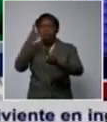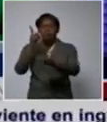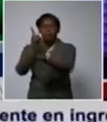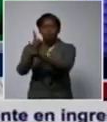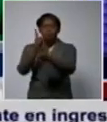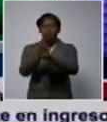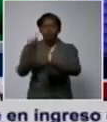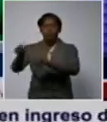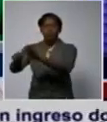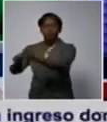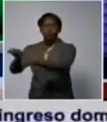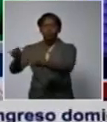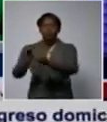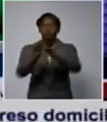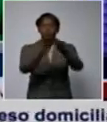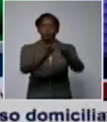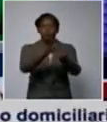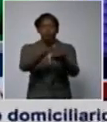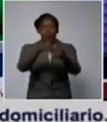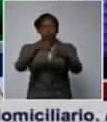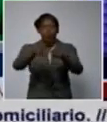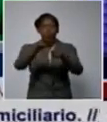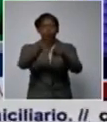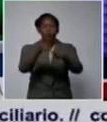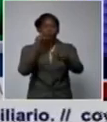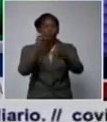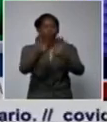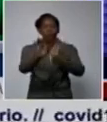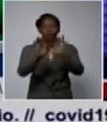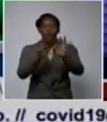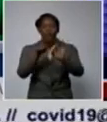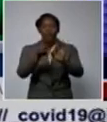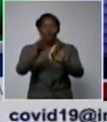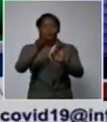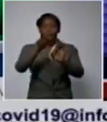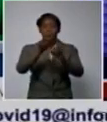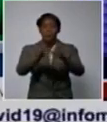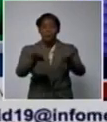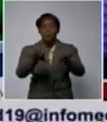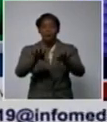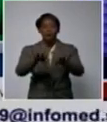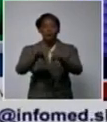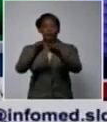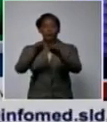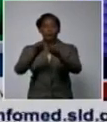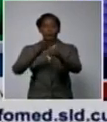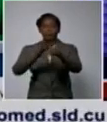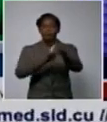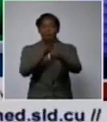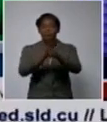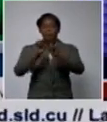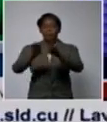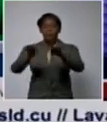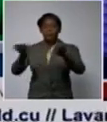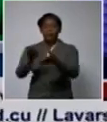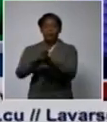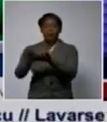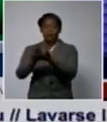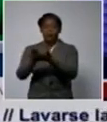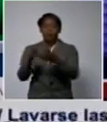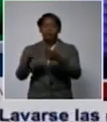lo cual disminuye el riesgo de transmisión. Lo que sí es importante es que se puedan identificar